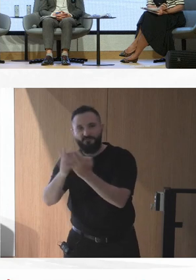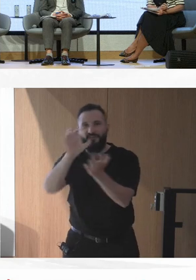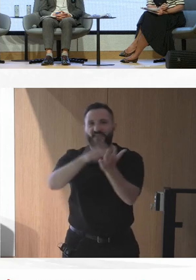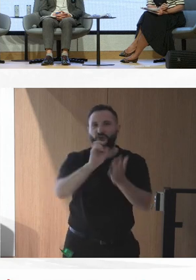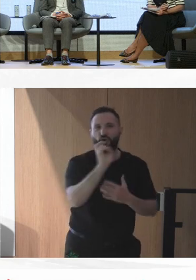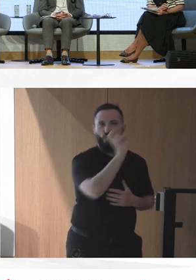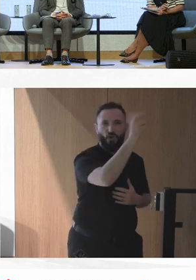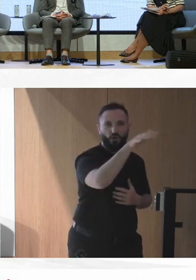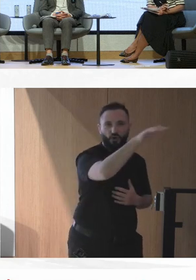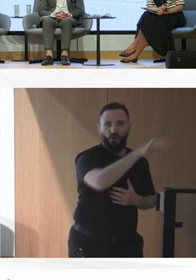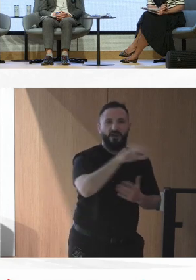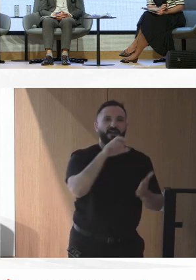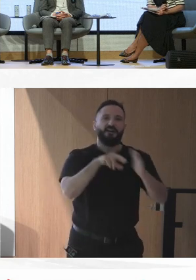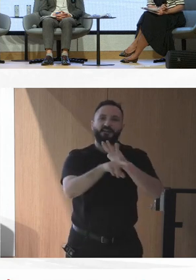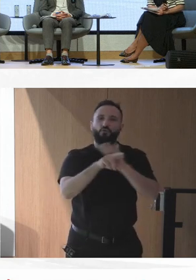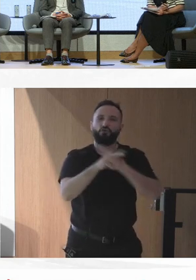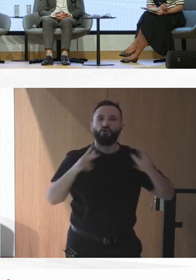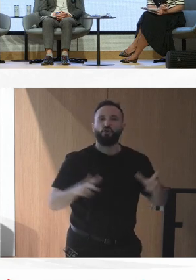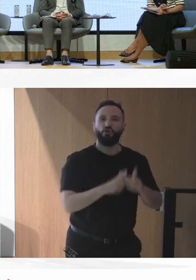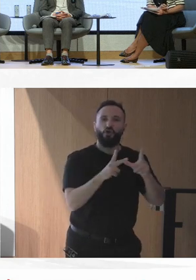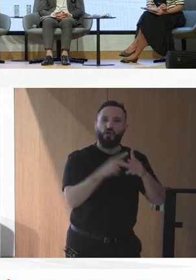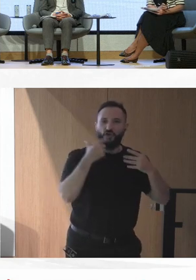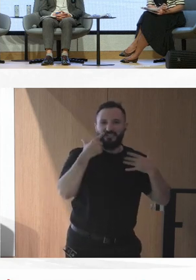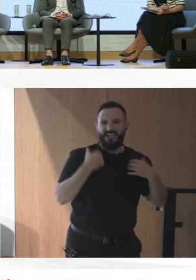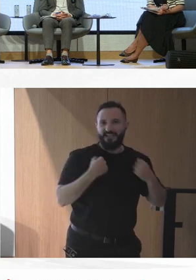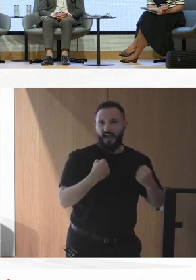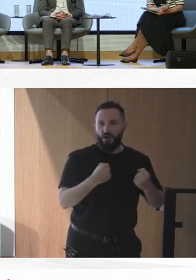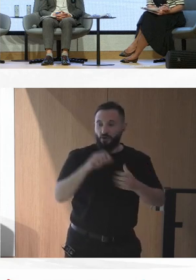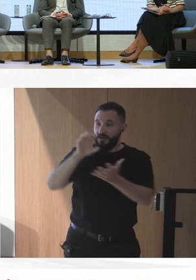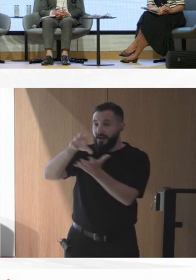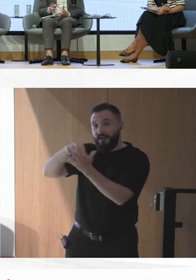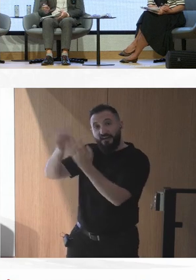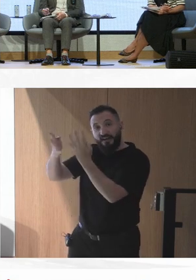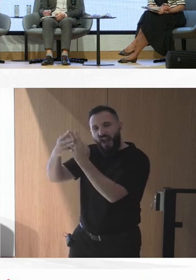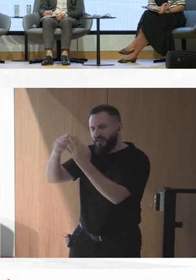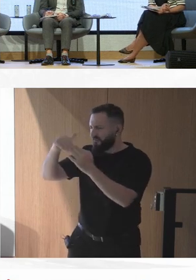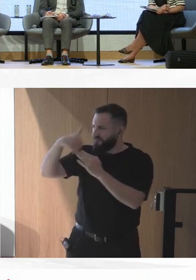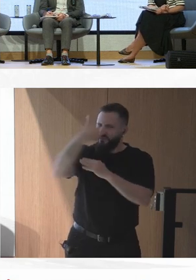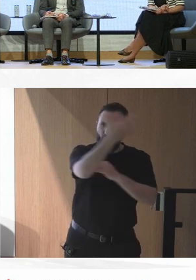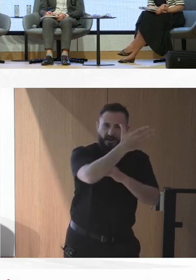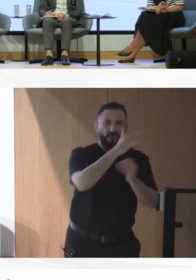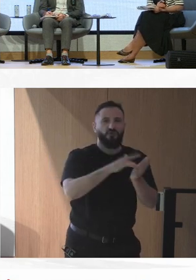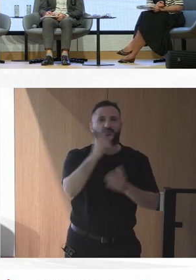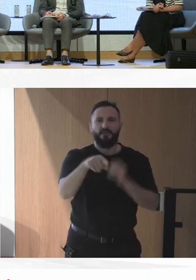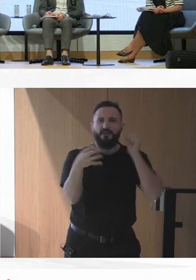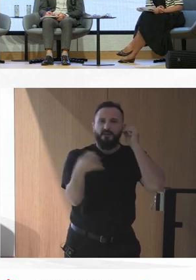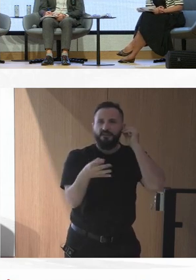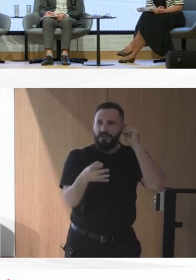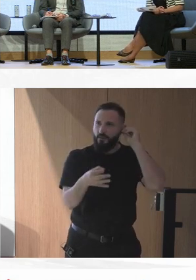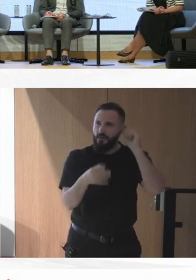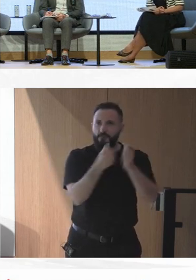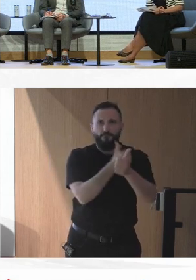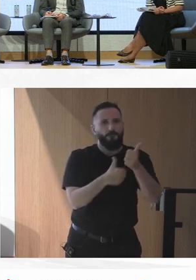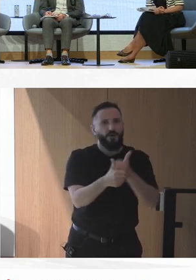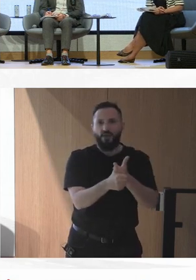en recursos sociosanitarios, ¿no?, fuera de la red penitenciaria, ¿no? Y se piensa además que a esto se le debería, ¿no?, dar